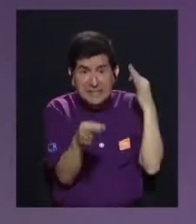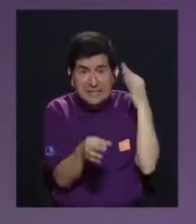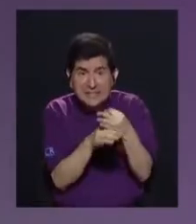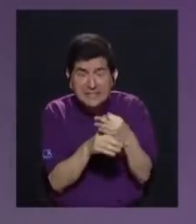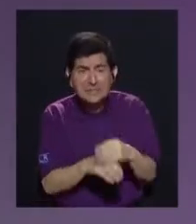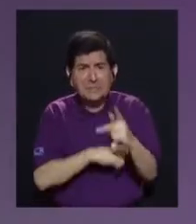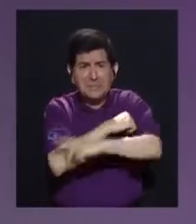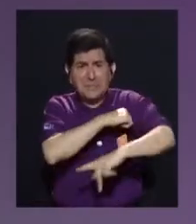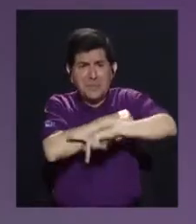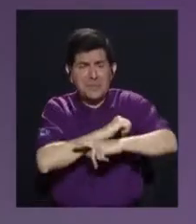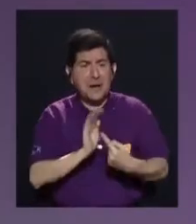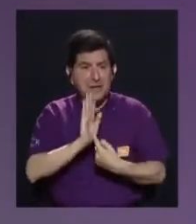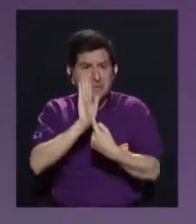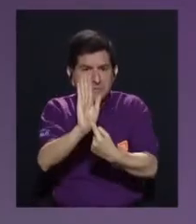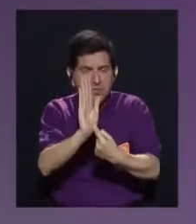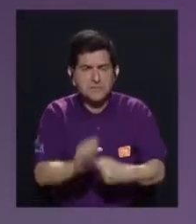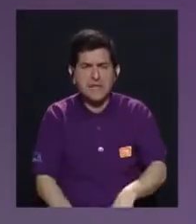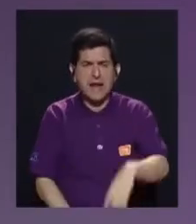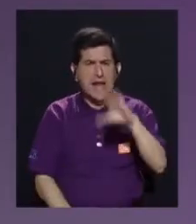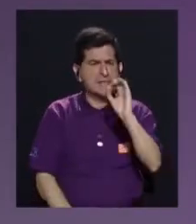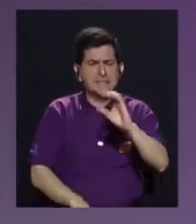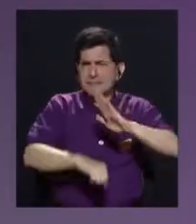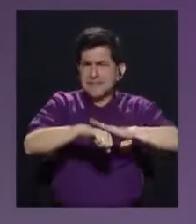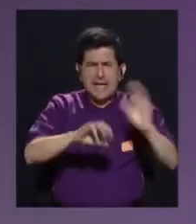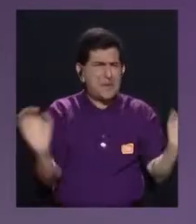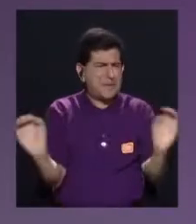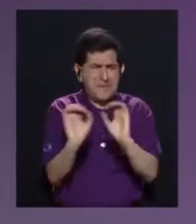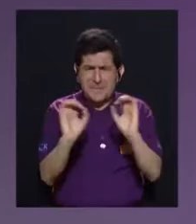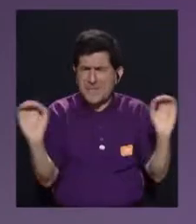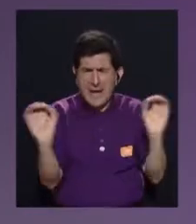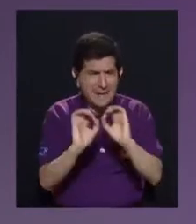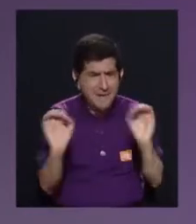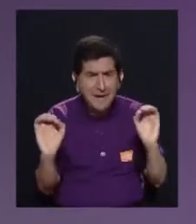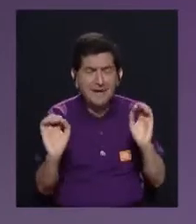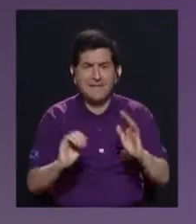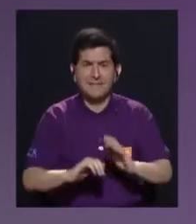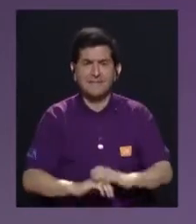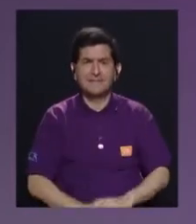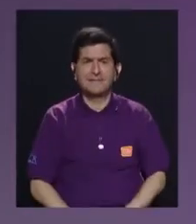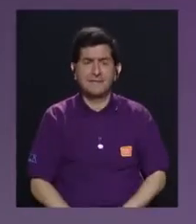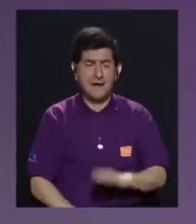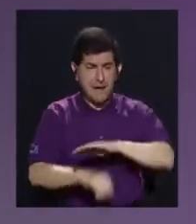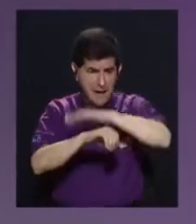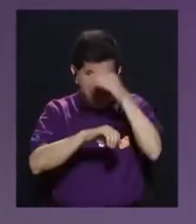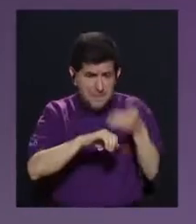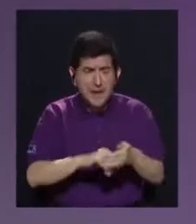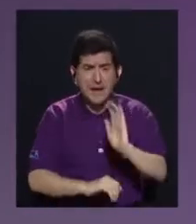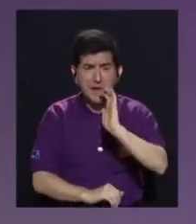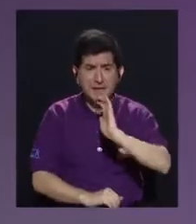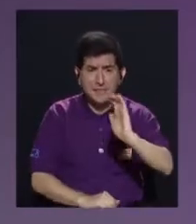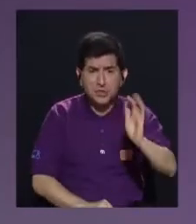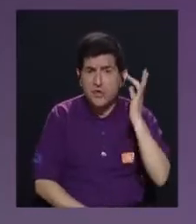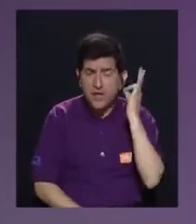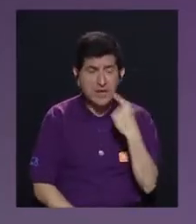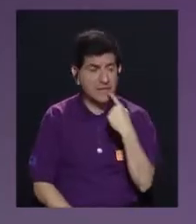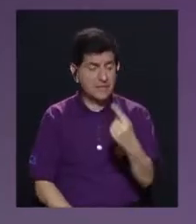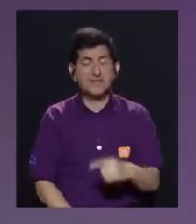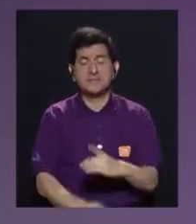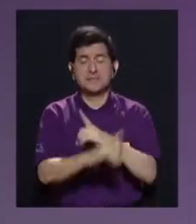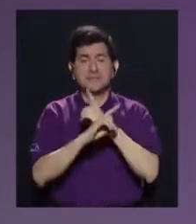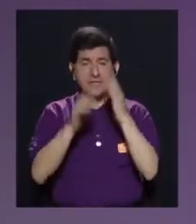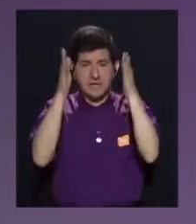país debería de marcar 0 tolerancia pero absolutamente cero tolerancia al embarazo de niñas decía la defensora de los